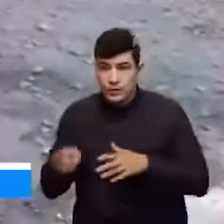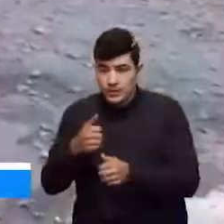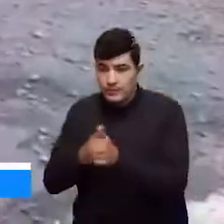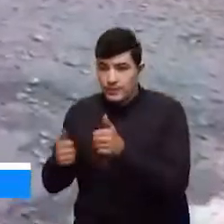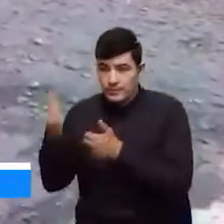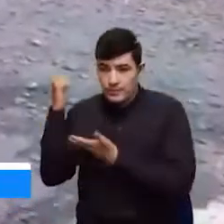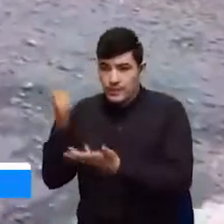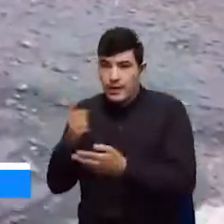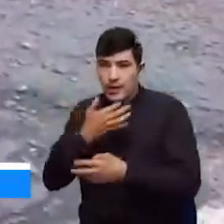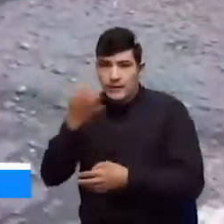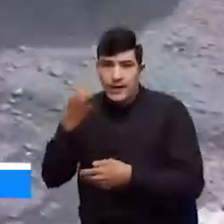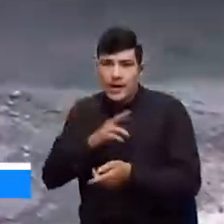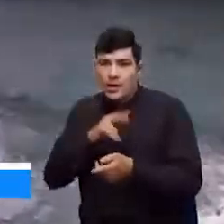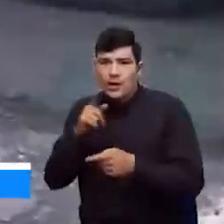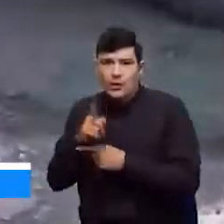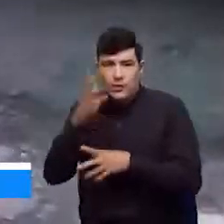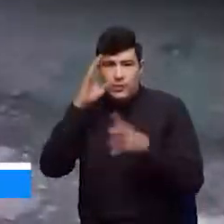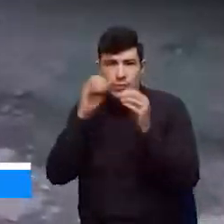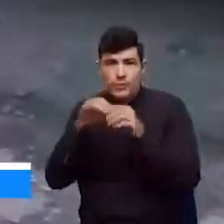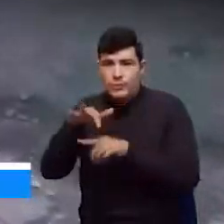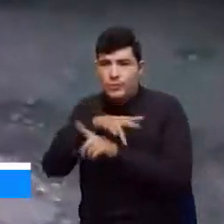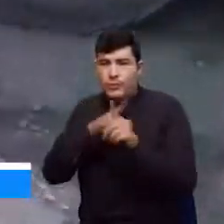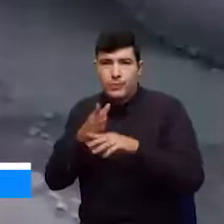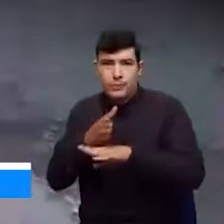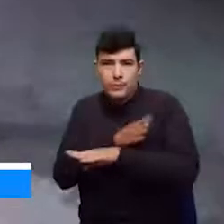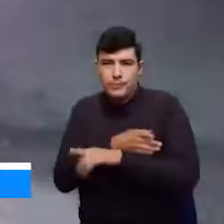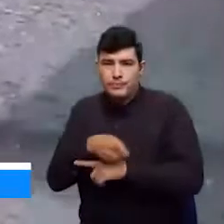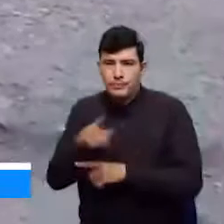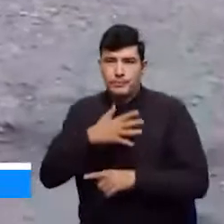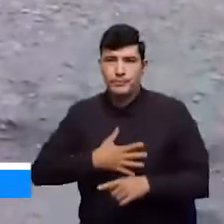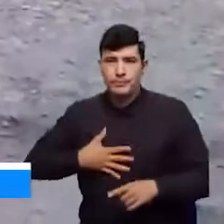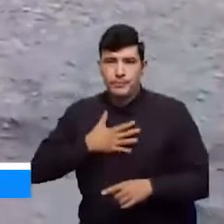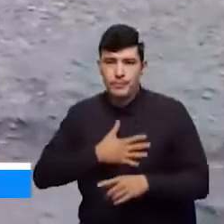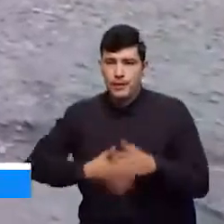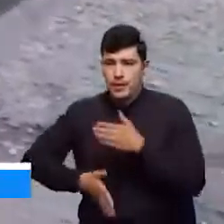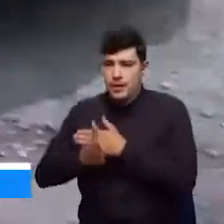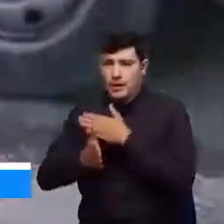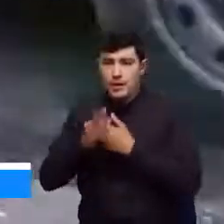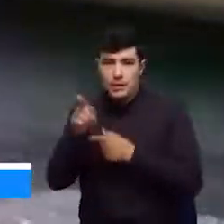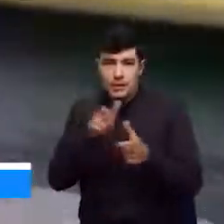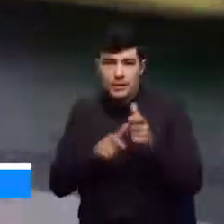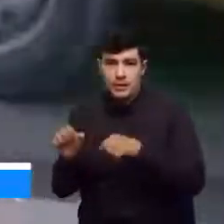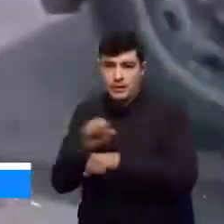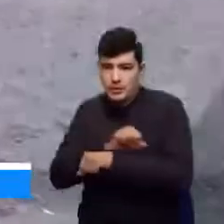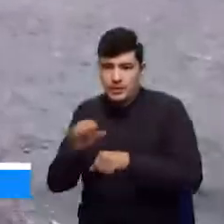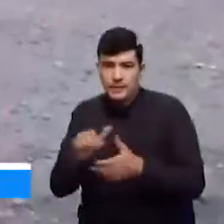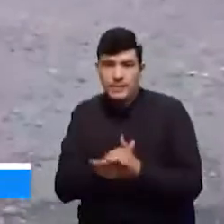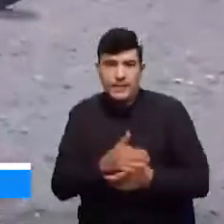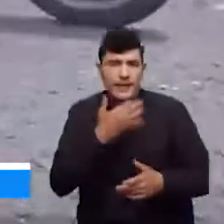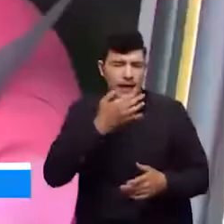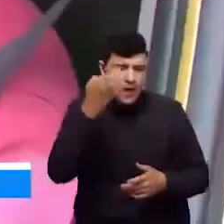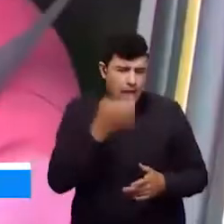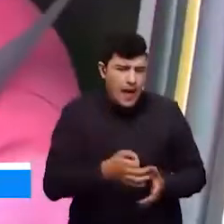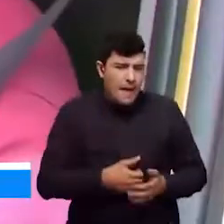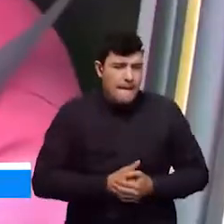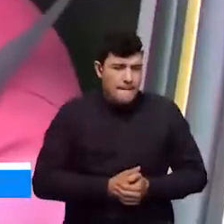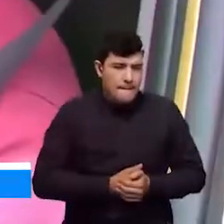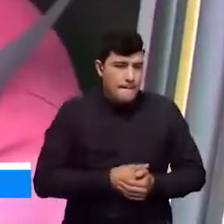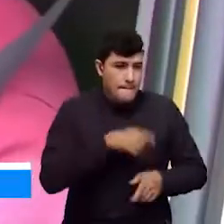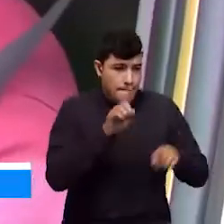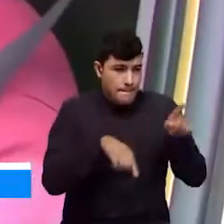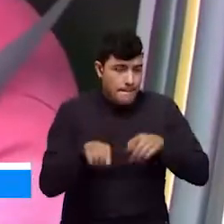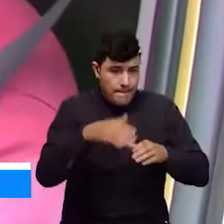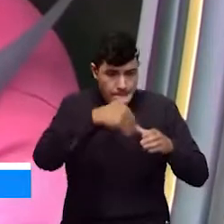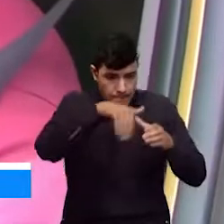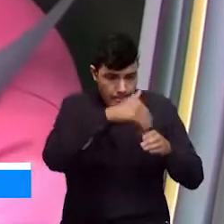otra. De acuerdo a las expectativas que se tenían, el malestar continúa, según los conductores. La verdad, algunos